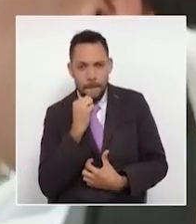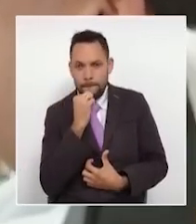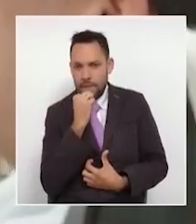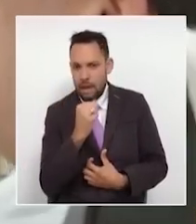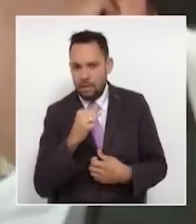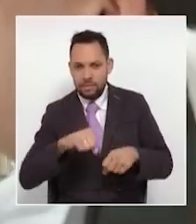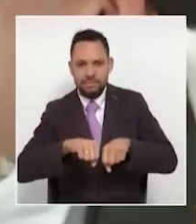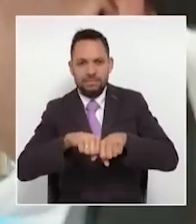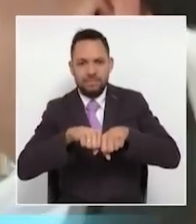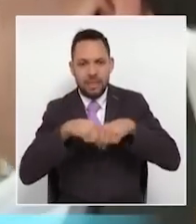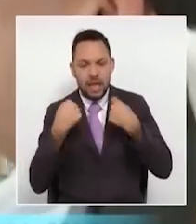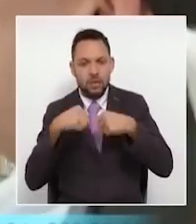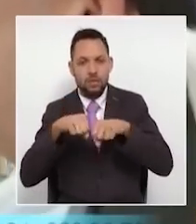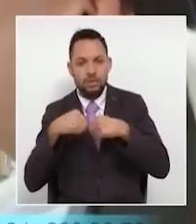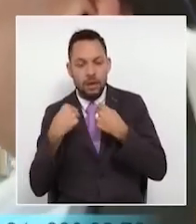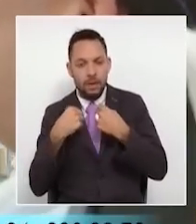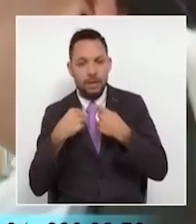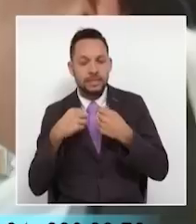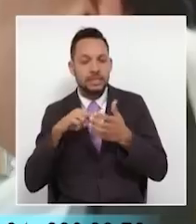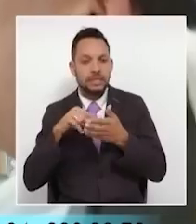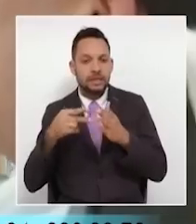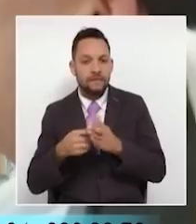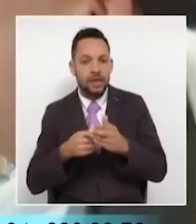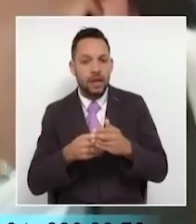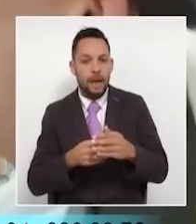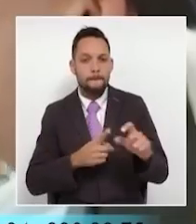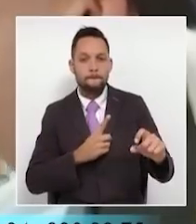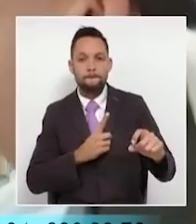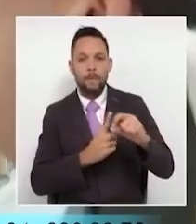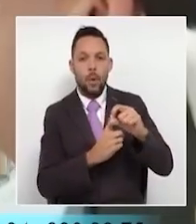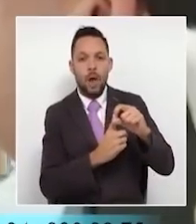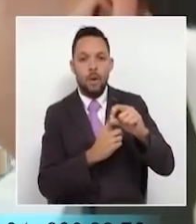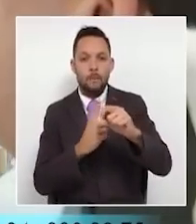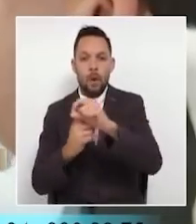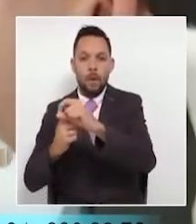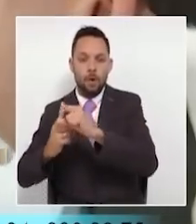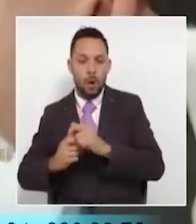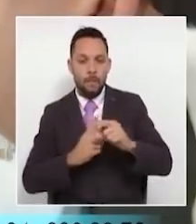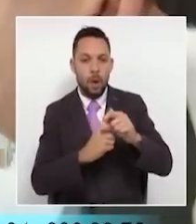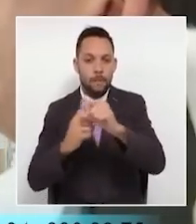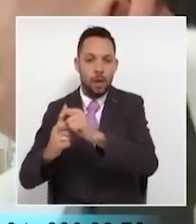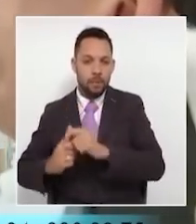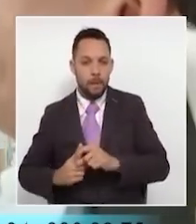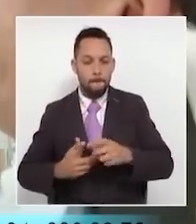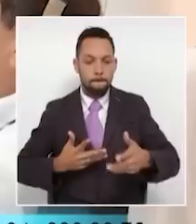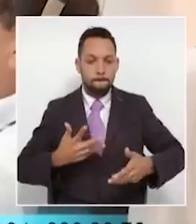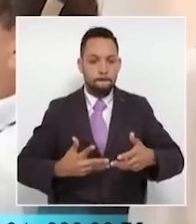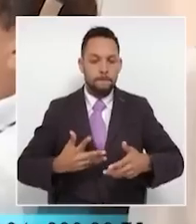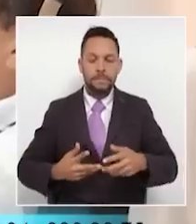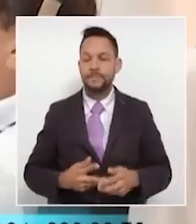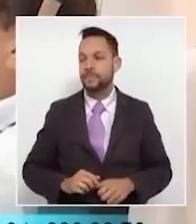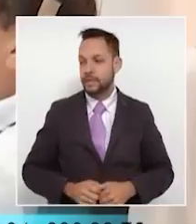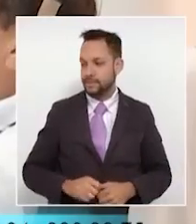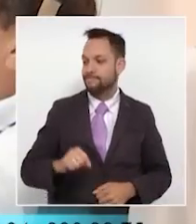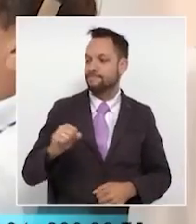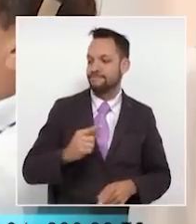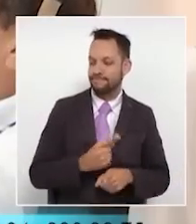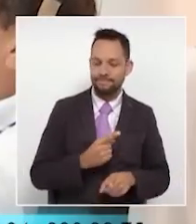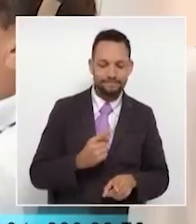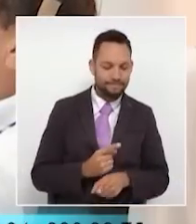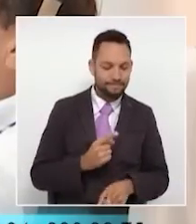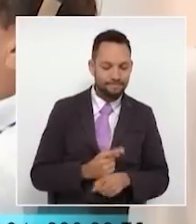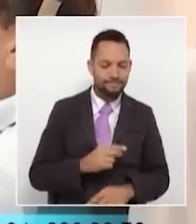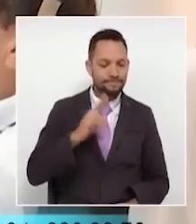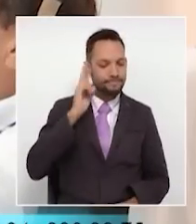cerebro que bloquea estos neurotransmisores para impedir que funcione adecuadamente claro que sí hemos